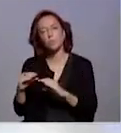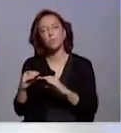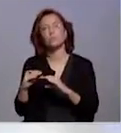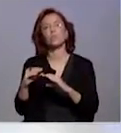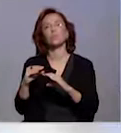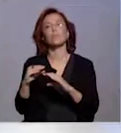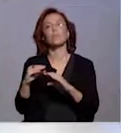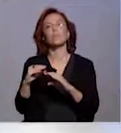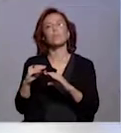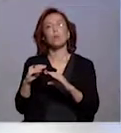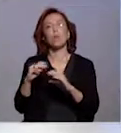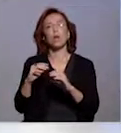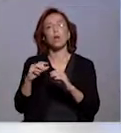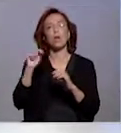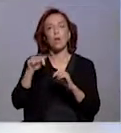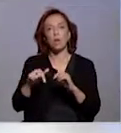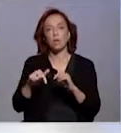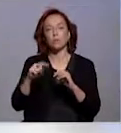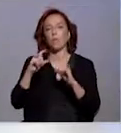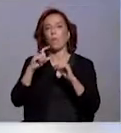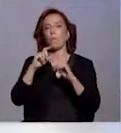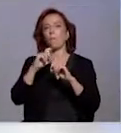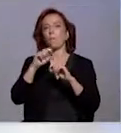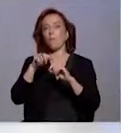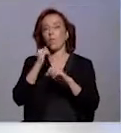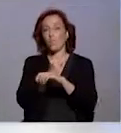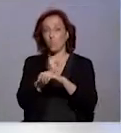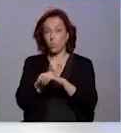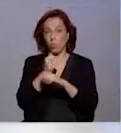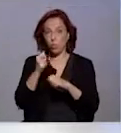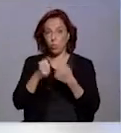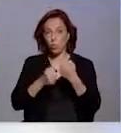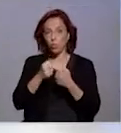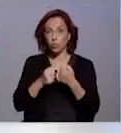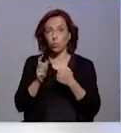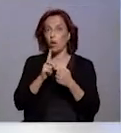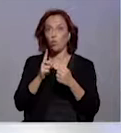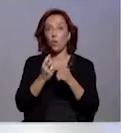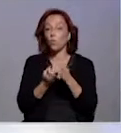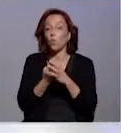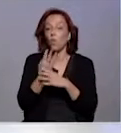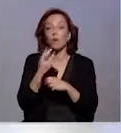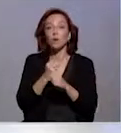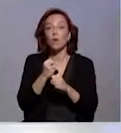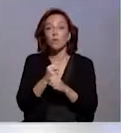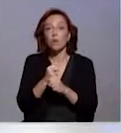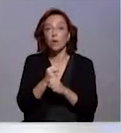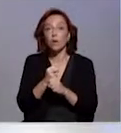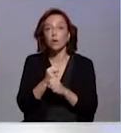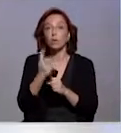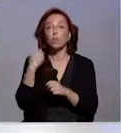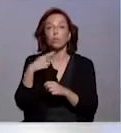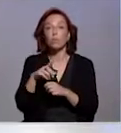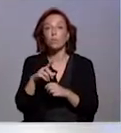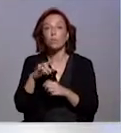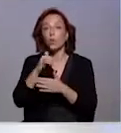la que disminuye en el país entero esto quiere decir que en la industria no se están creando empleos o se están destruyendo más empleos que